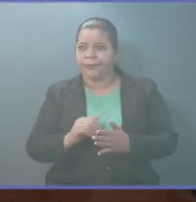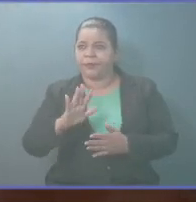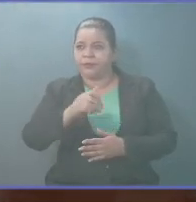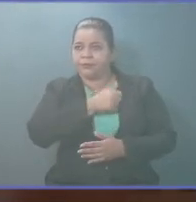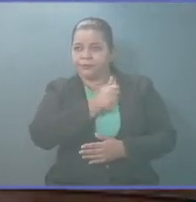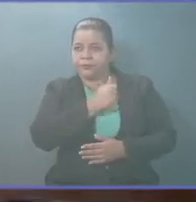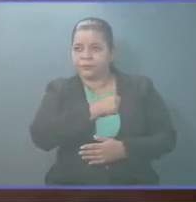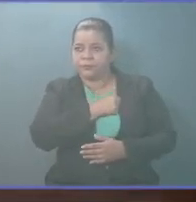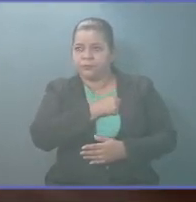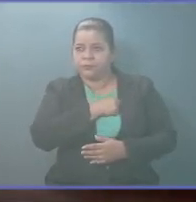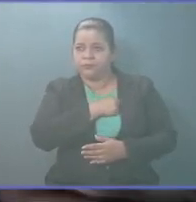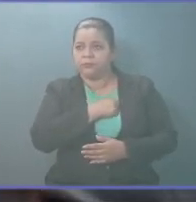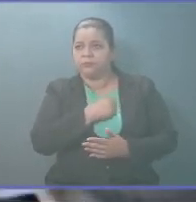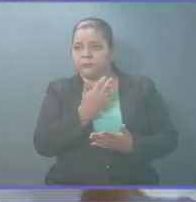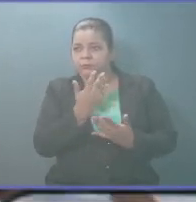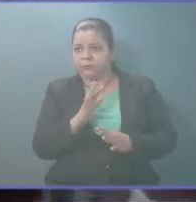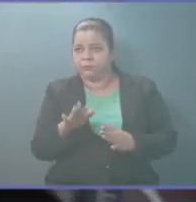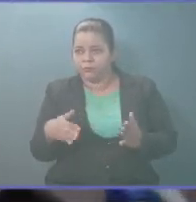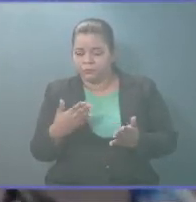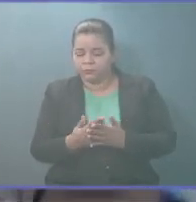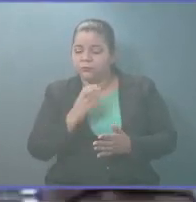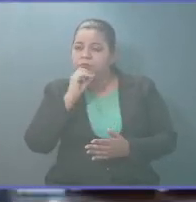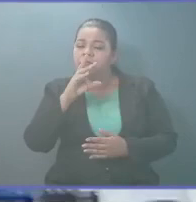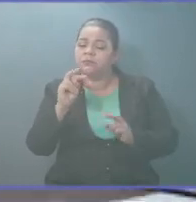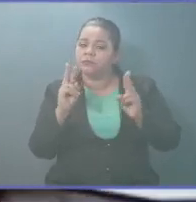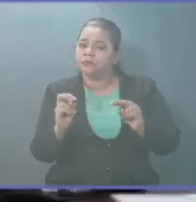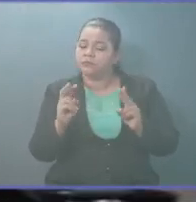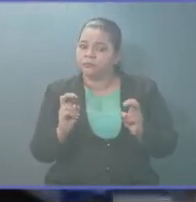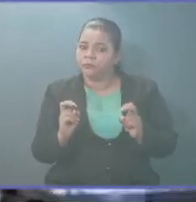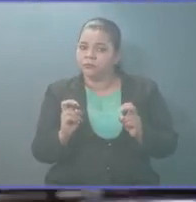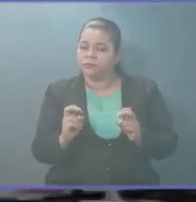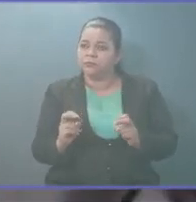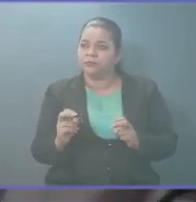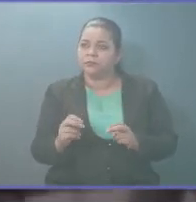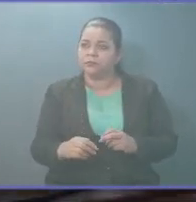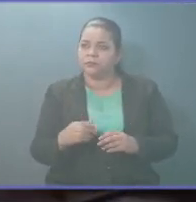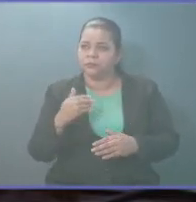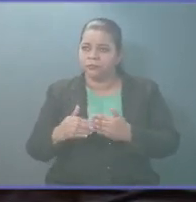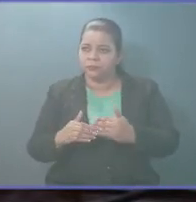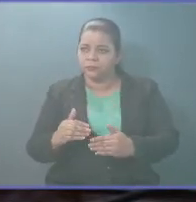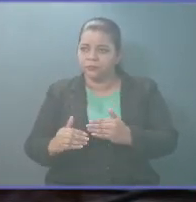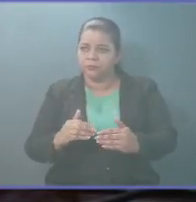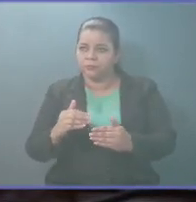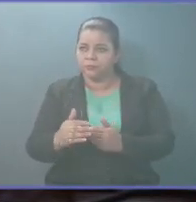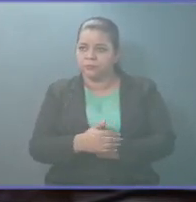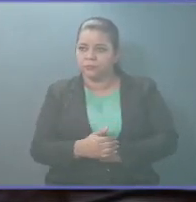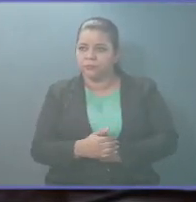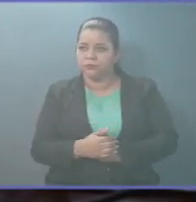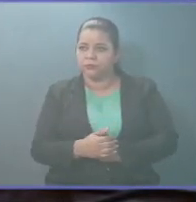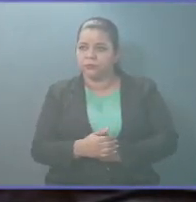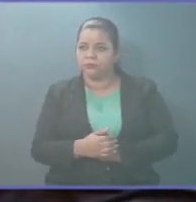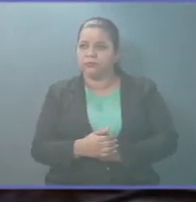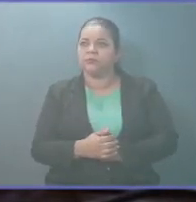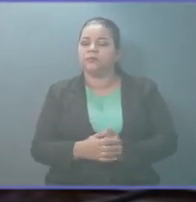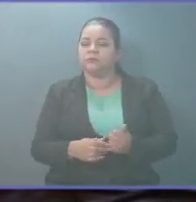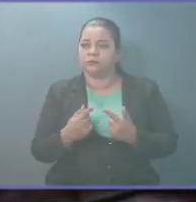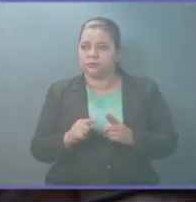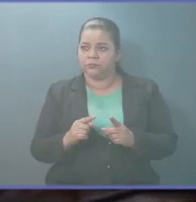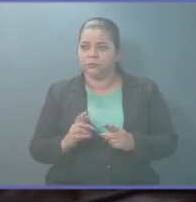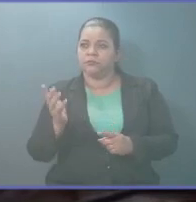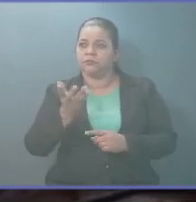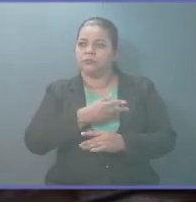¿correcto? Estamos hablando de la parte procedimental. Aquí sí yo les pediría a